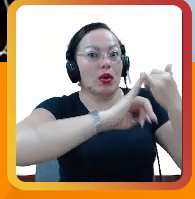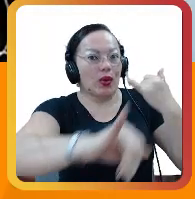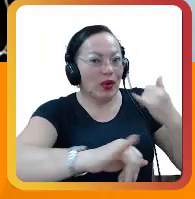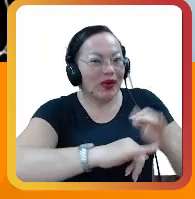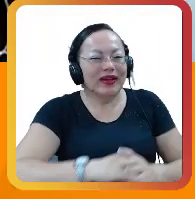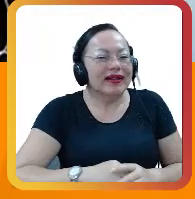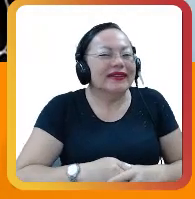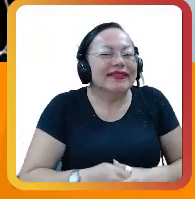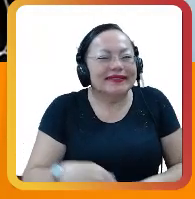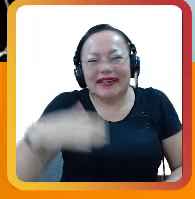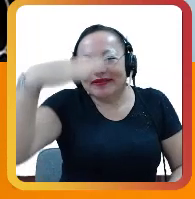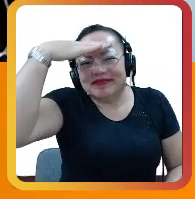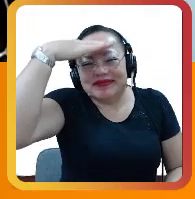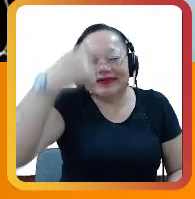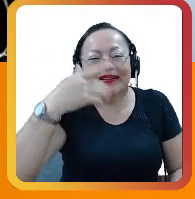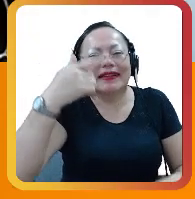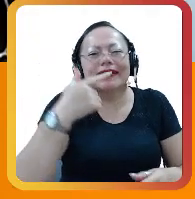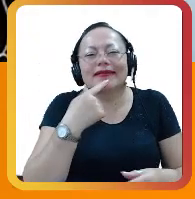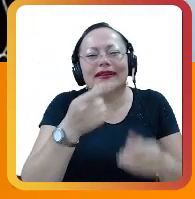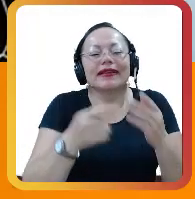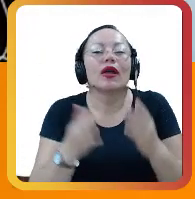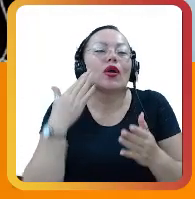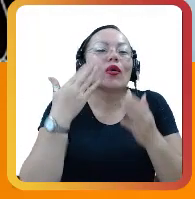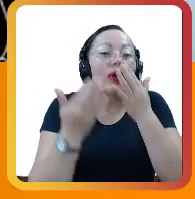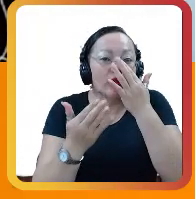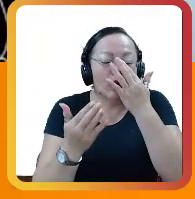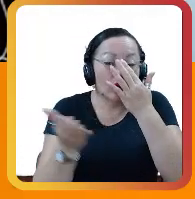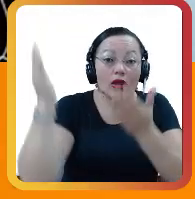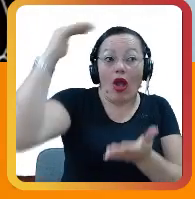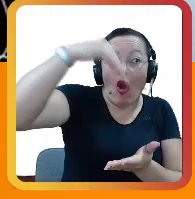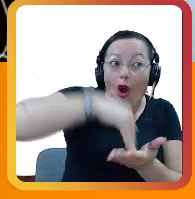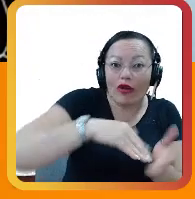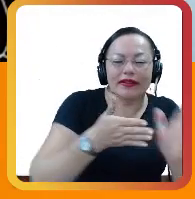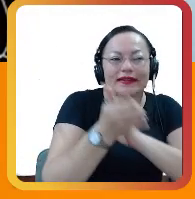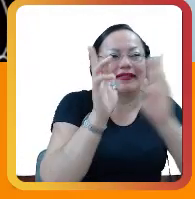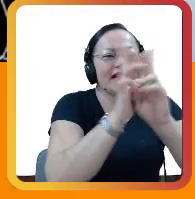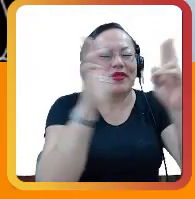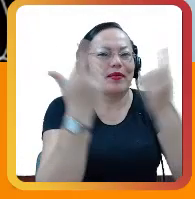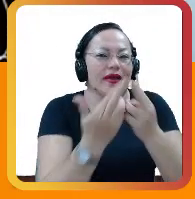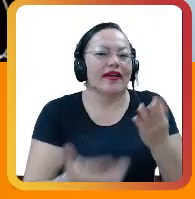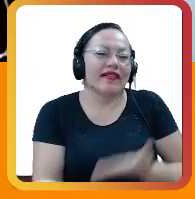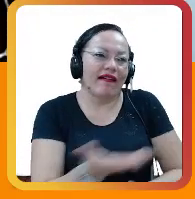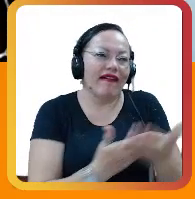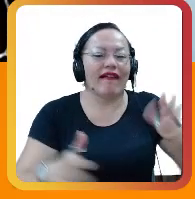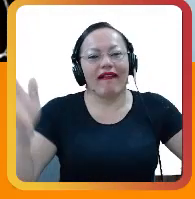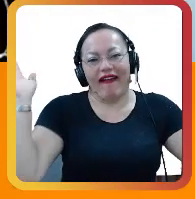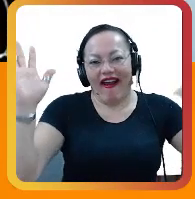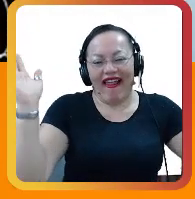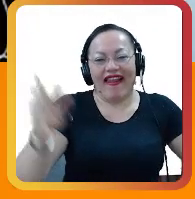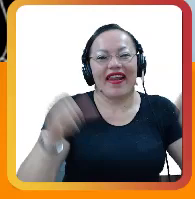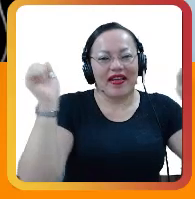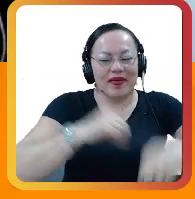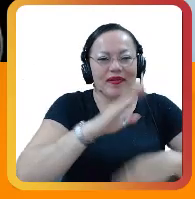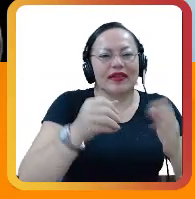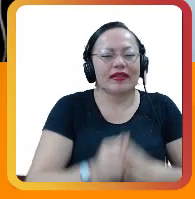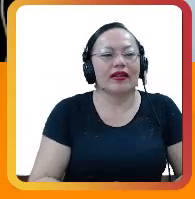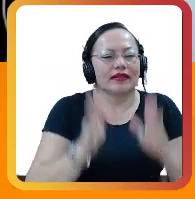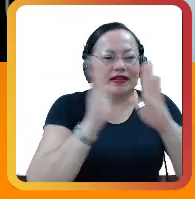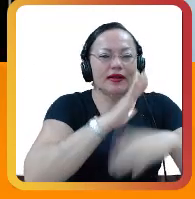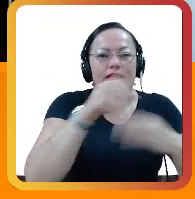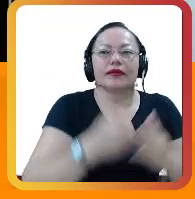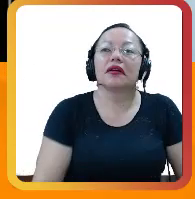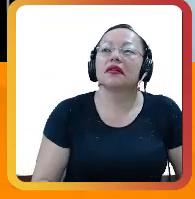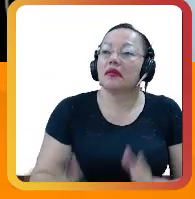estamos organizando un sitio para que cuando nos podamos volver a reunir, sea un sitio muy agradable, un sitio de charlas. Estamos organizando. ¡Ay,